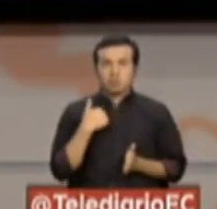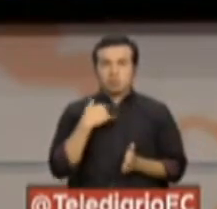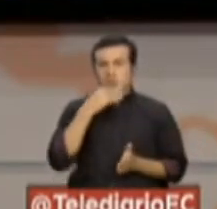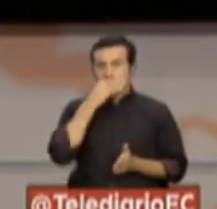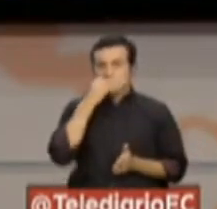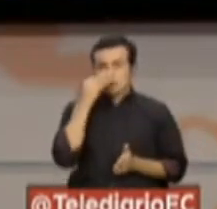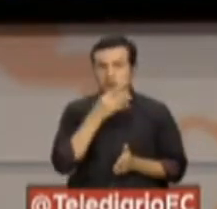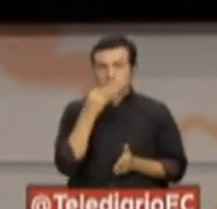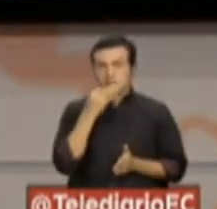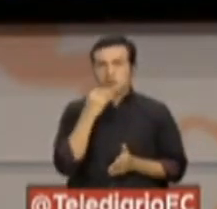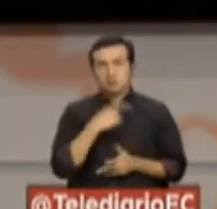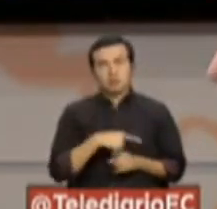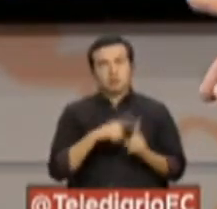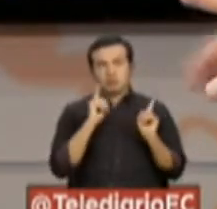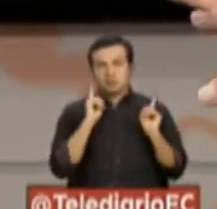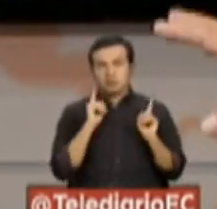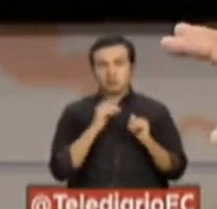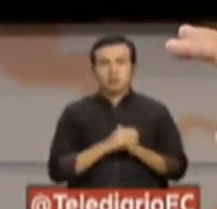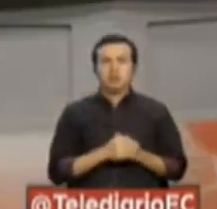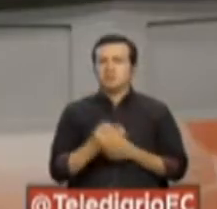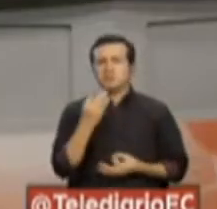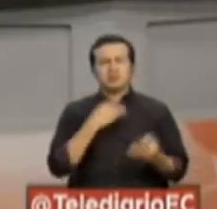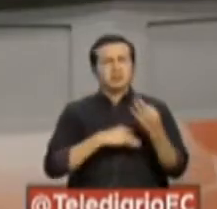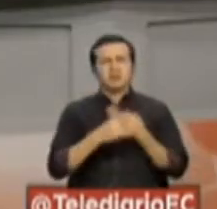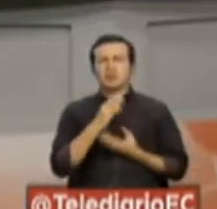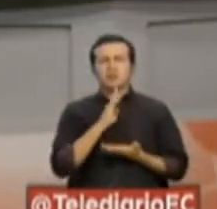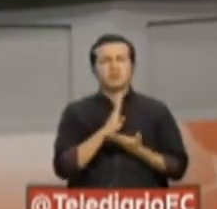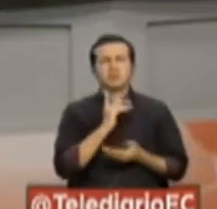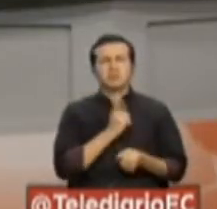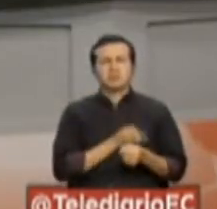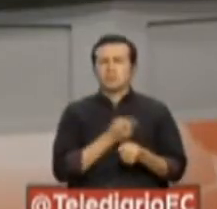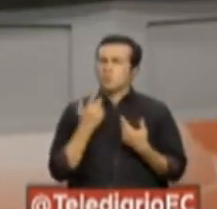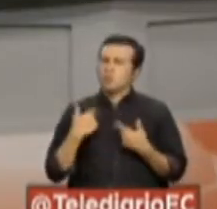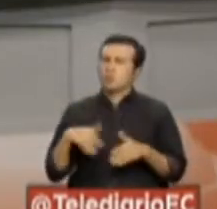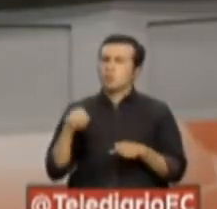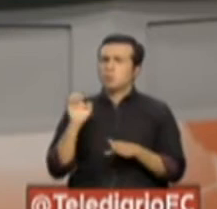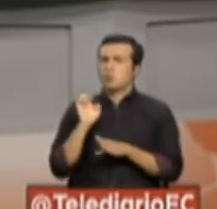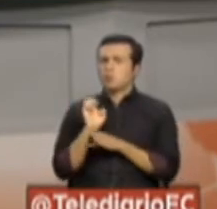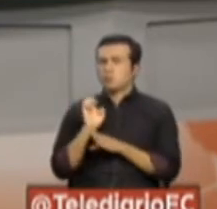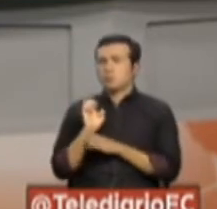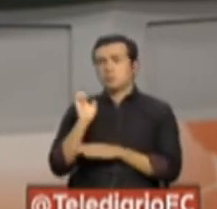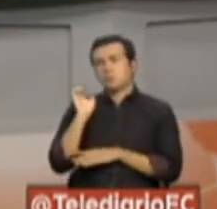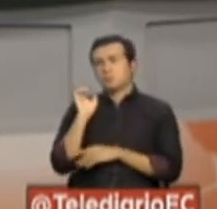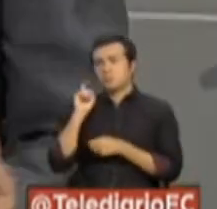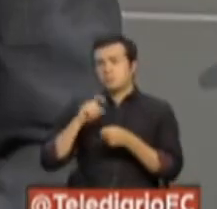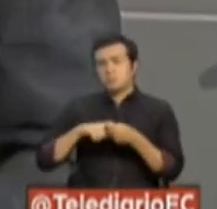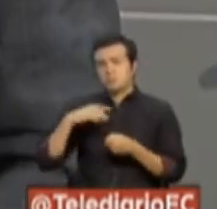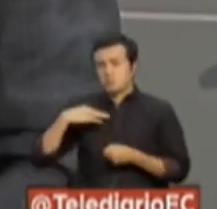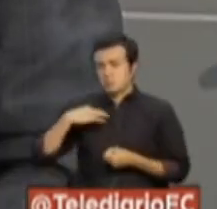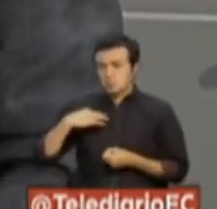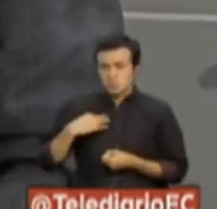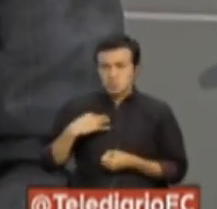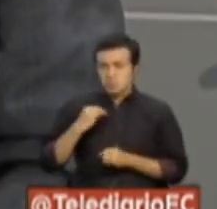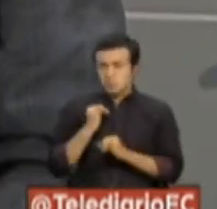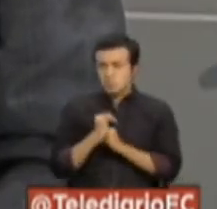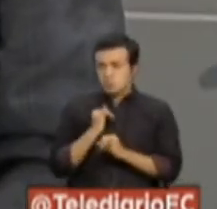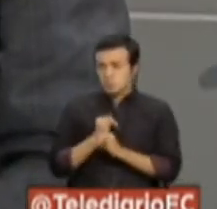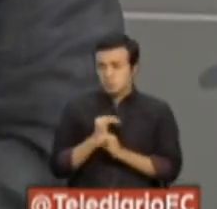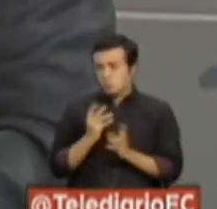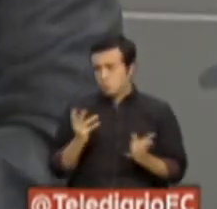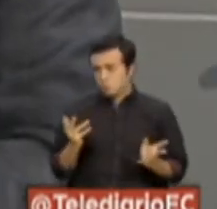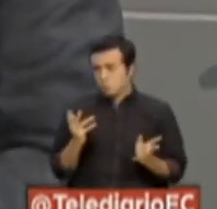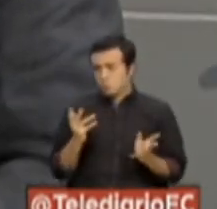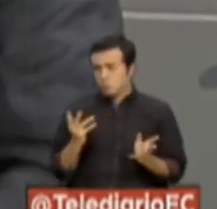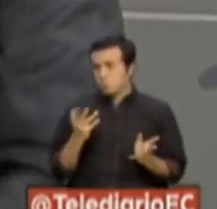realidad totalmente diferente, por ejemplo. Aclárenos lo de la seguridad social, porque cualquier ecuatoriano puede ser un afiliado voluntario al Instituto Ecuatoriano de